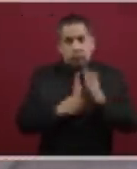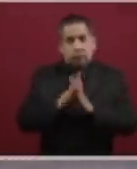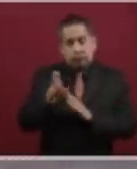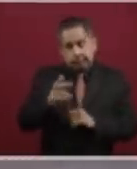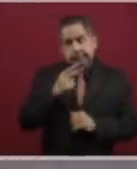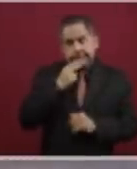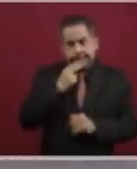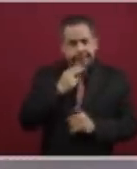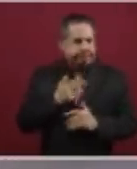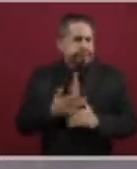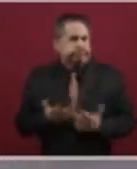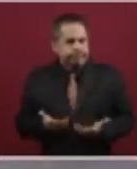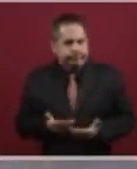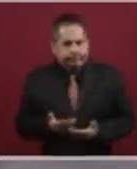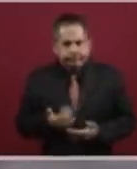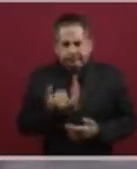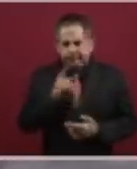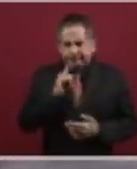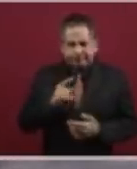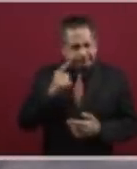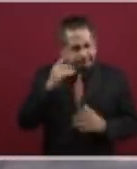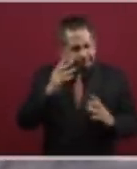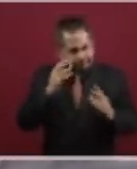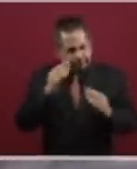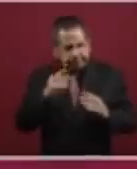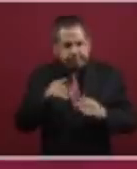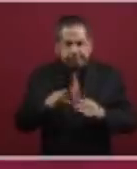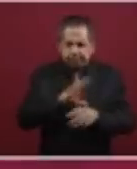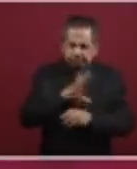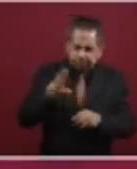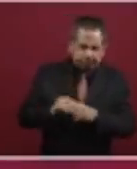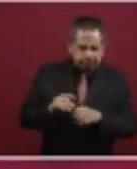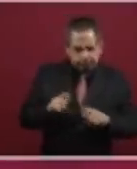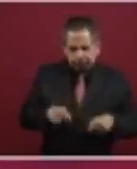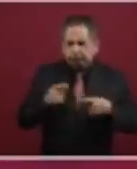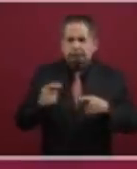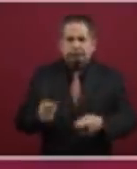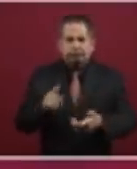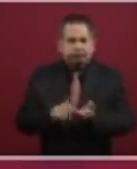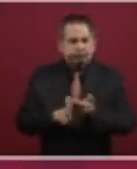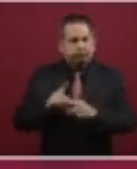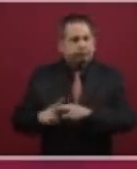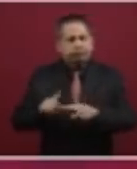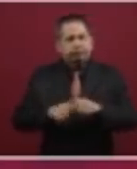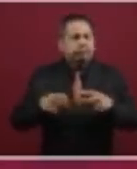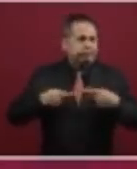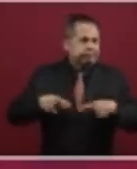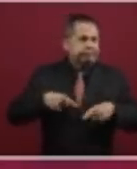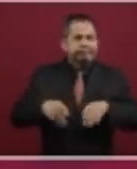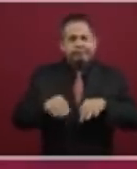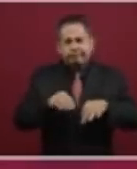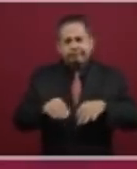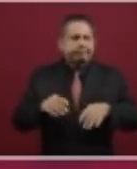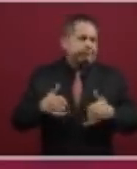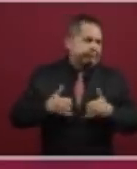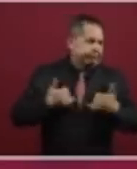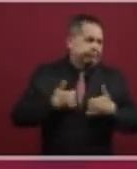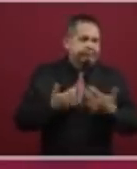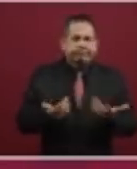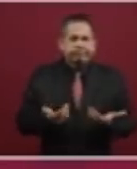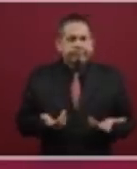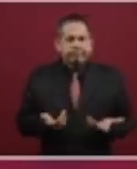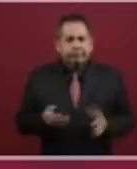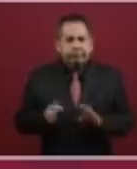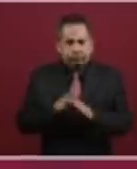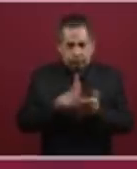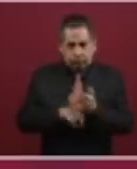y de una formación íntegra de los ciudadanos, de los niños y de los jóvenes. En cuanto,